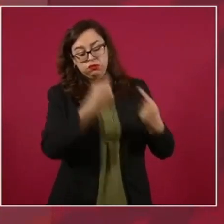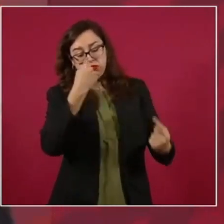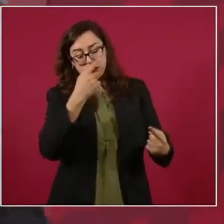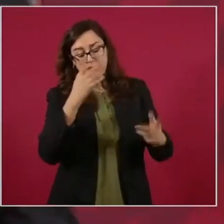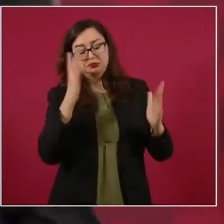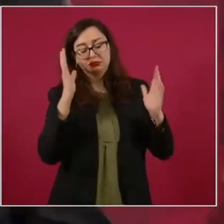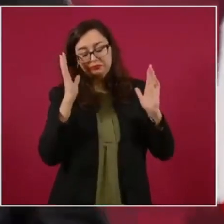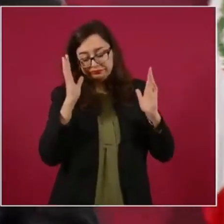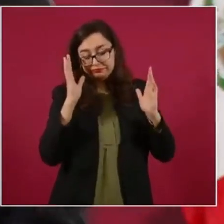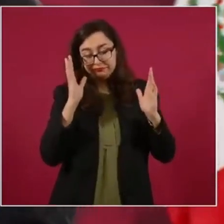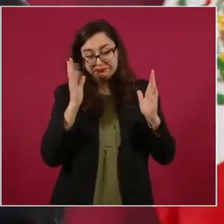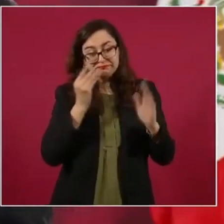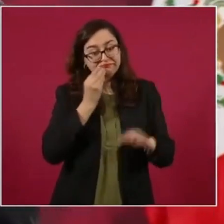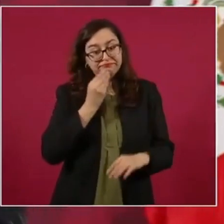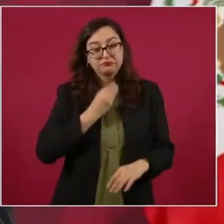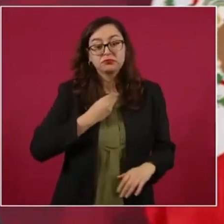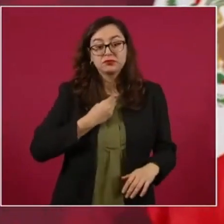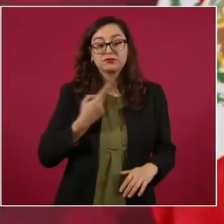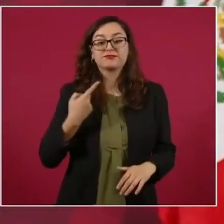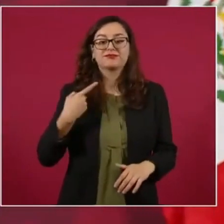fraterna, solidaria,